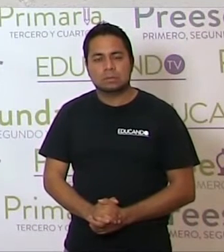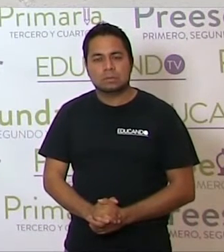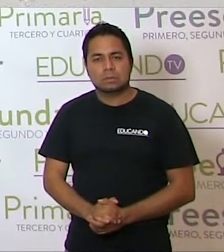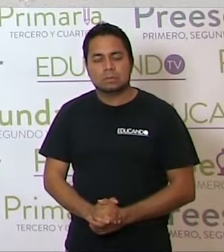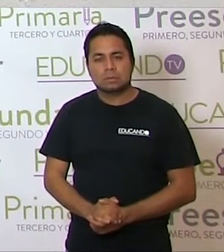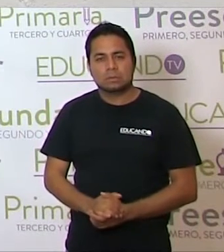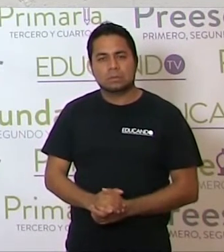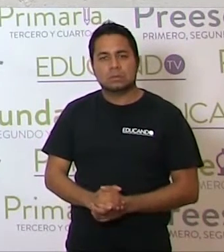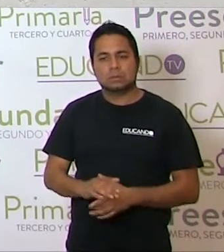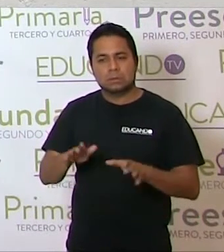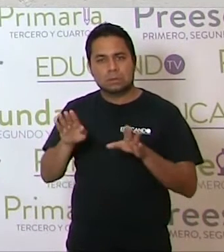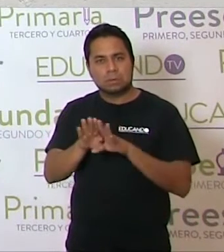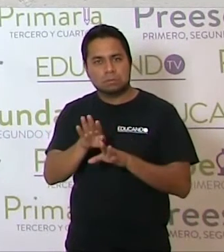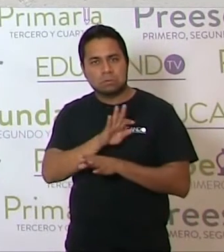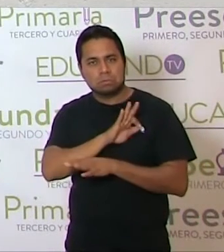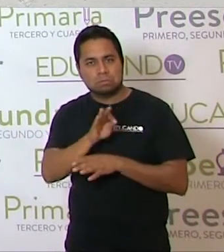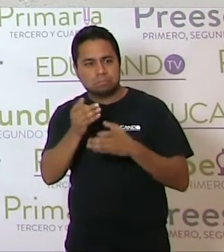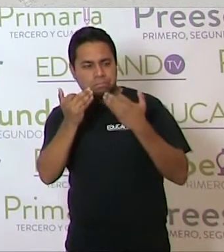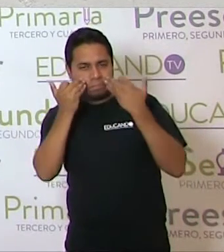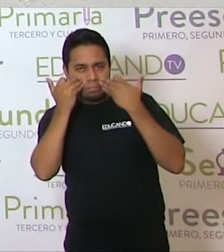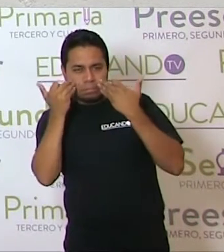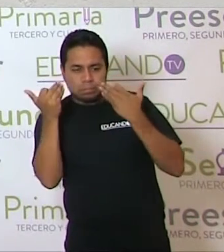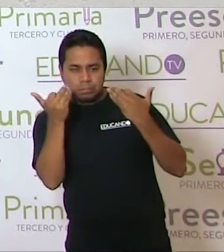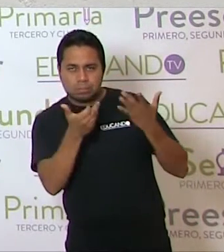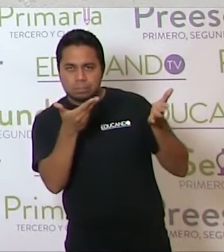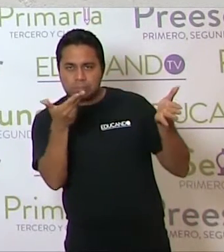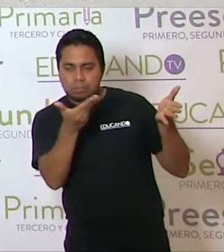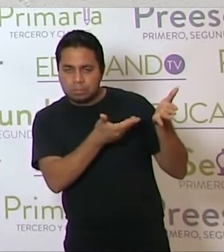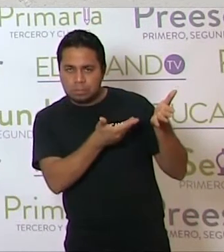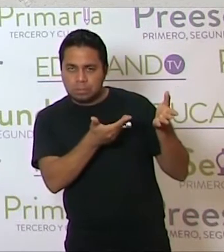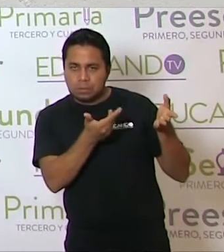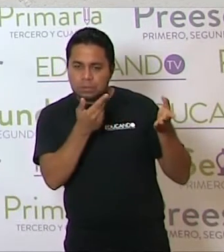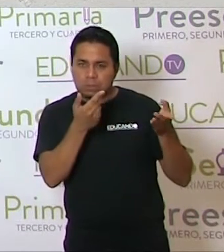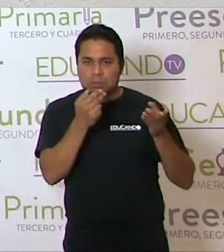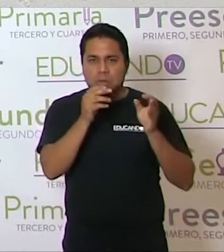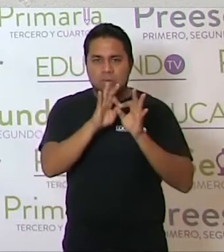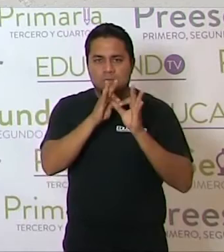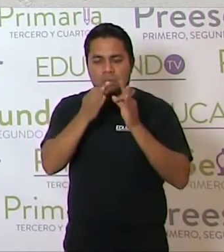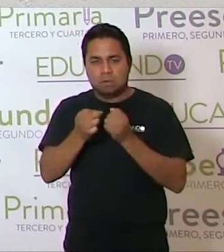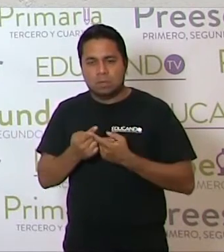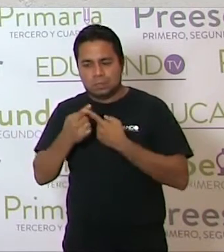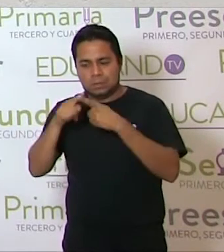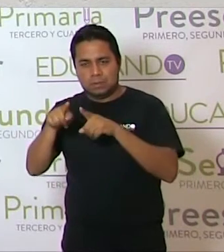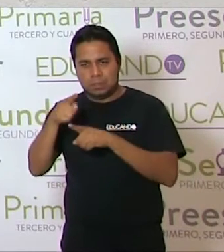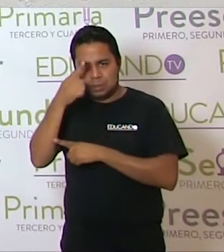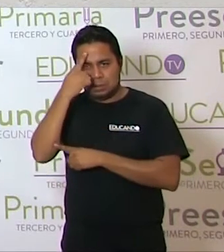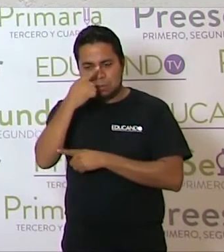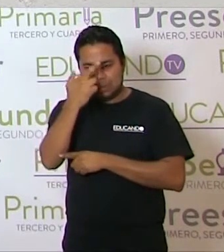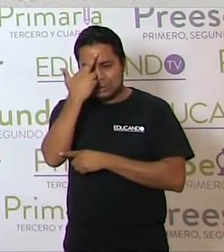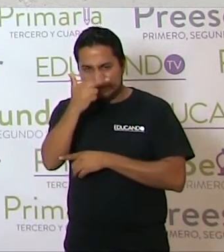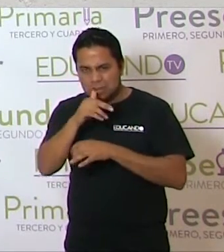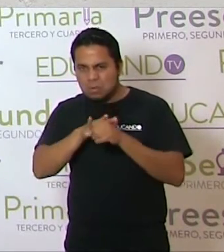validar estos tipos de argumentos